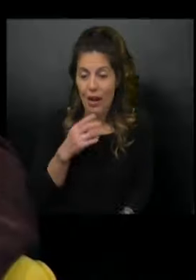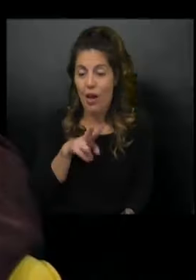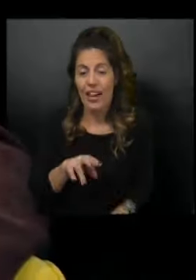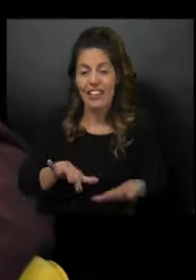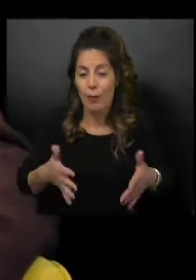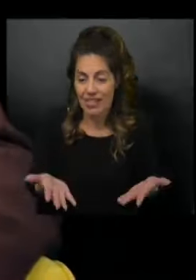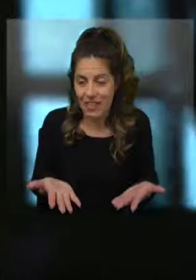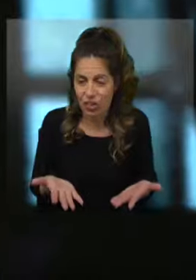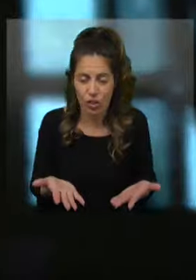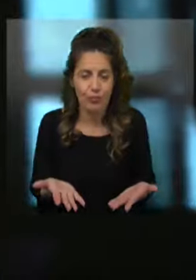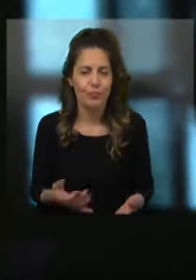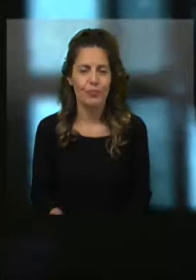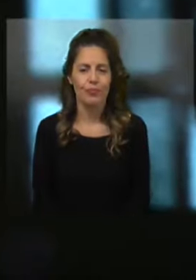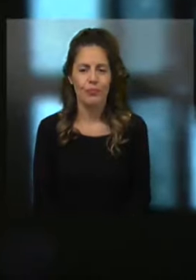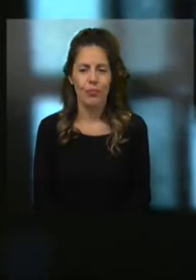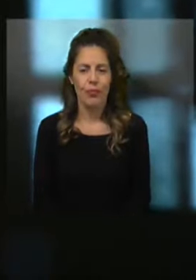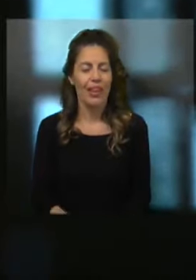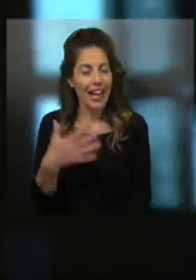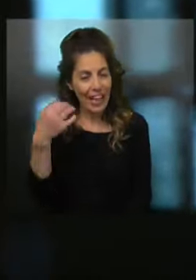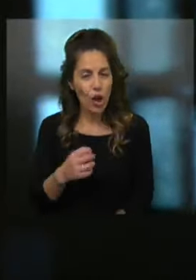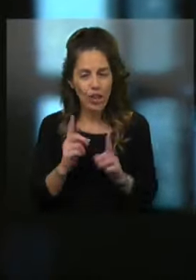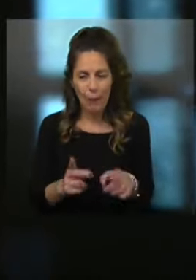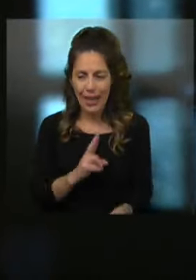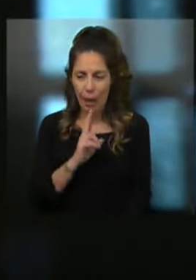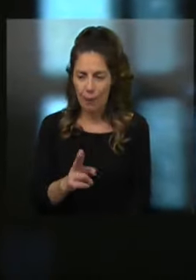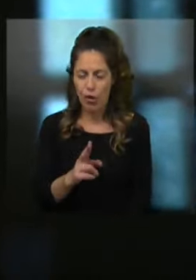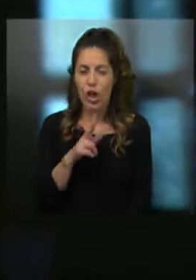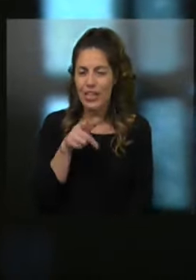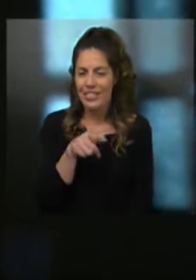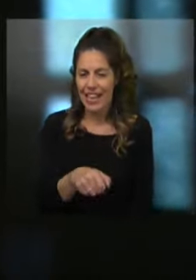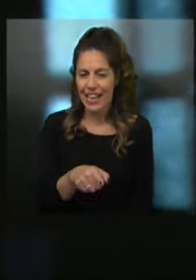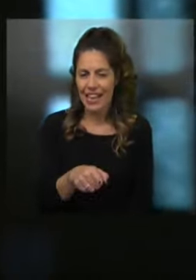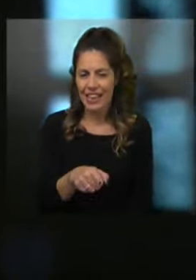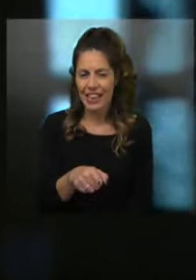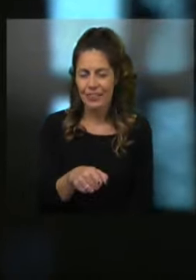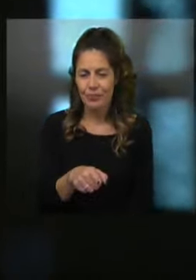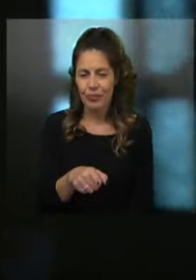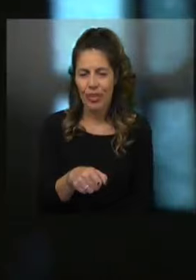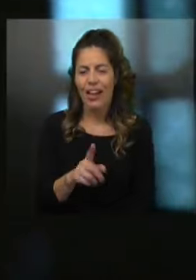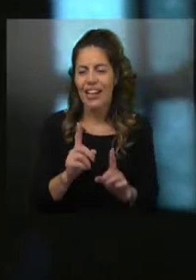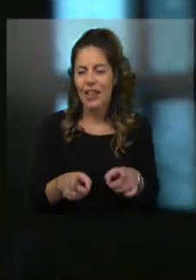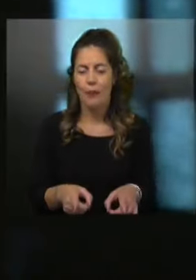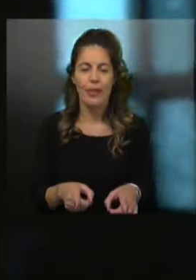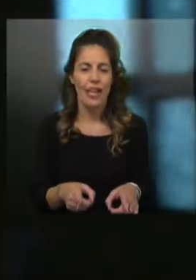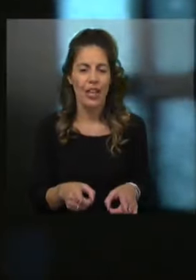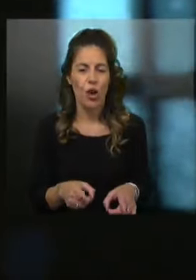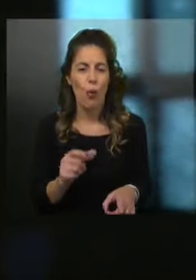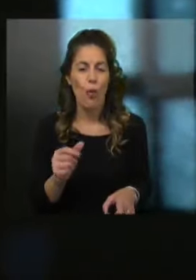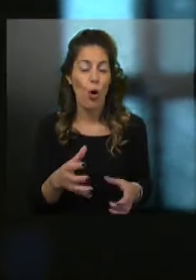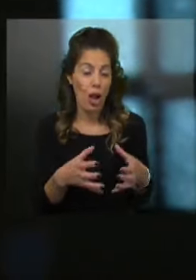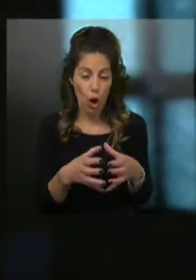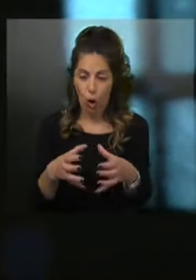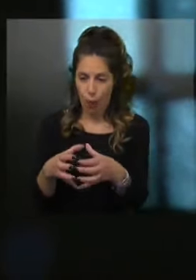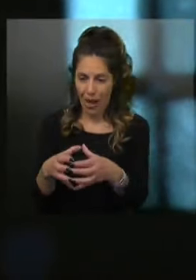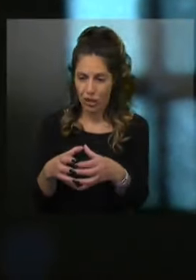involucra s no perdon sí no no eh creo que también responde un poco a lo que decía Fernando esto efímero que que también lleva un poco a los comandos